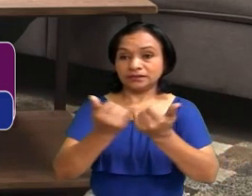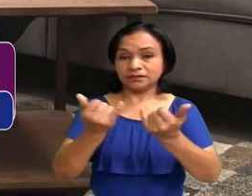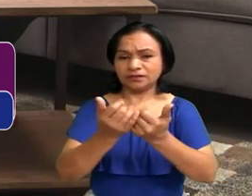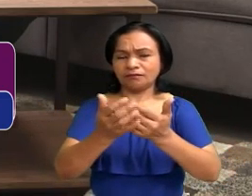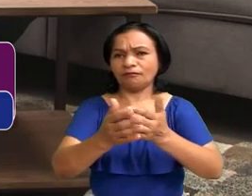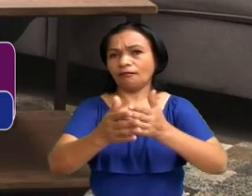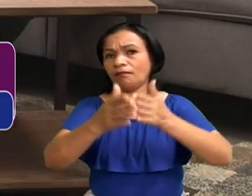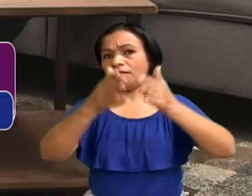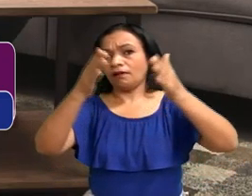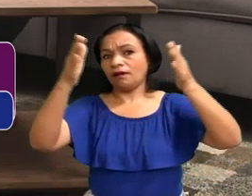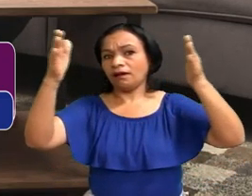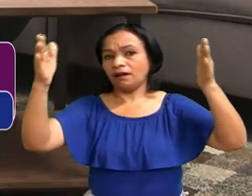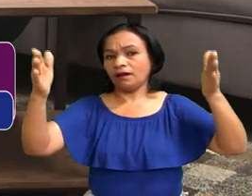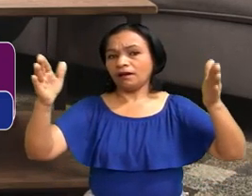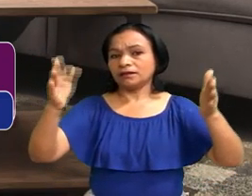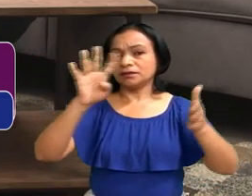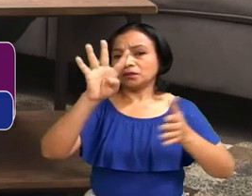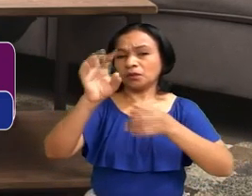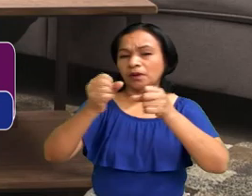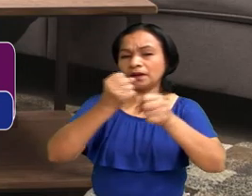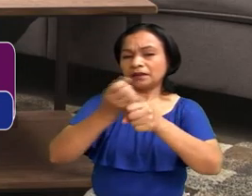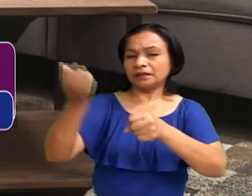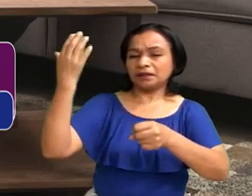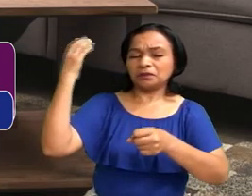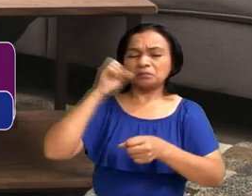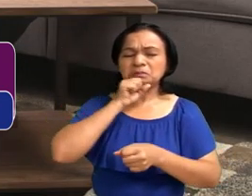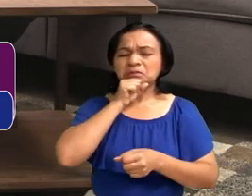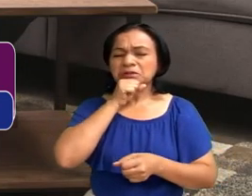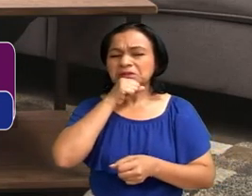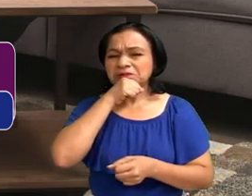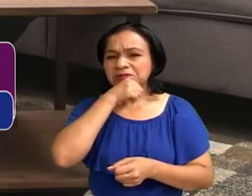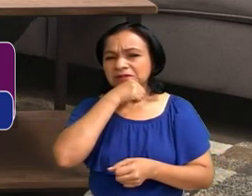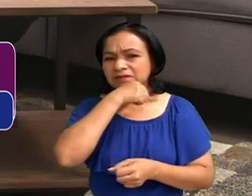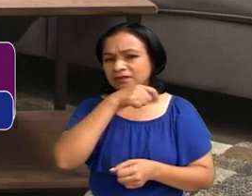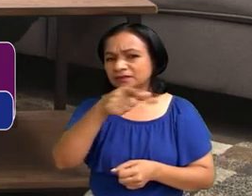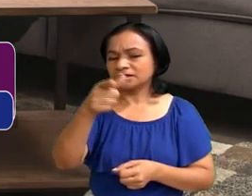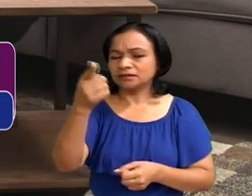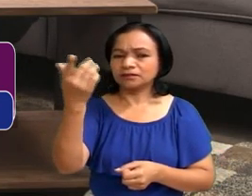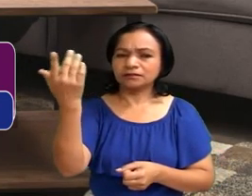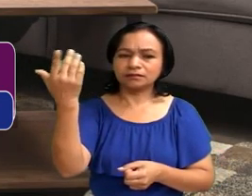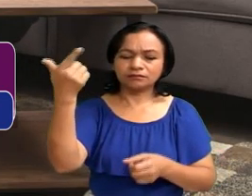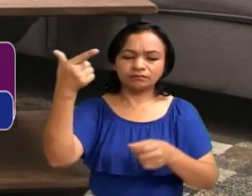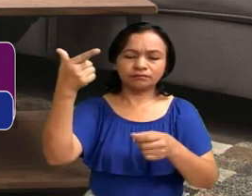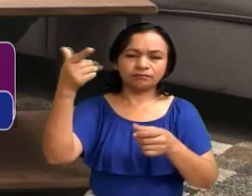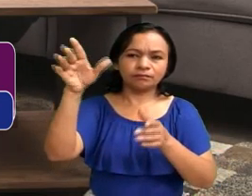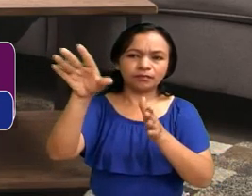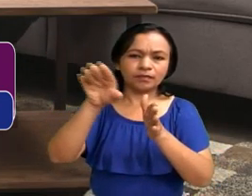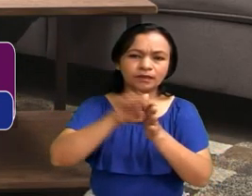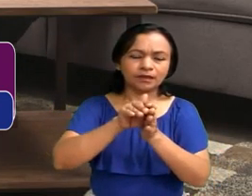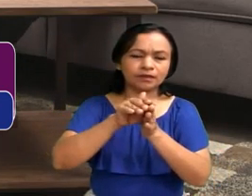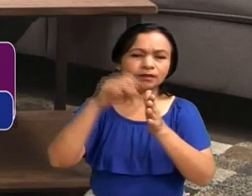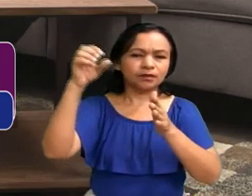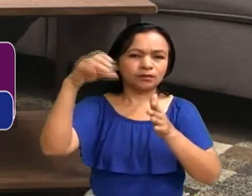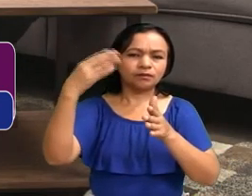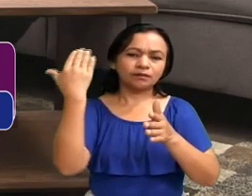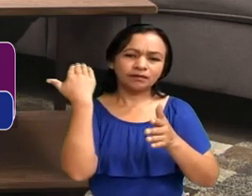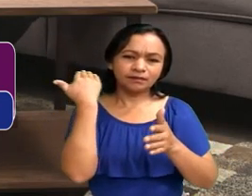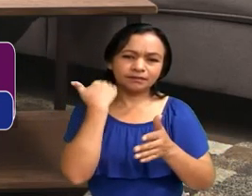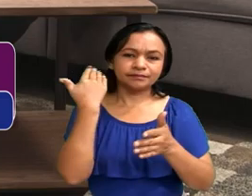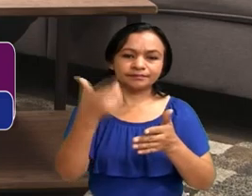equipos, desde hace más de 40 años, obsoleto, con un alto consumo de energía. Entonces, en este momento estamos